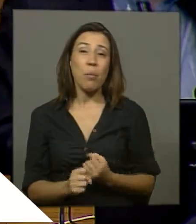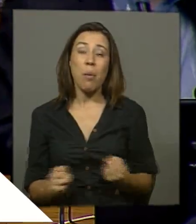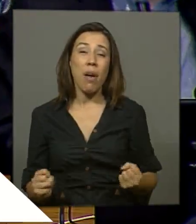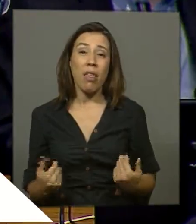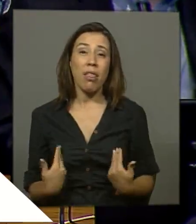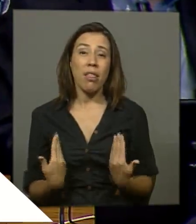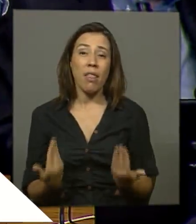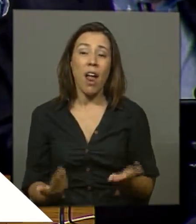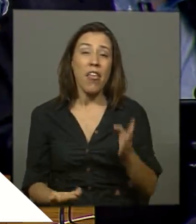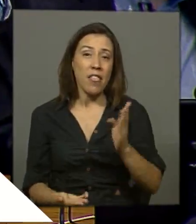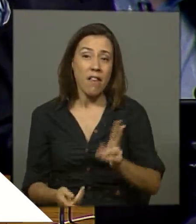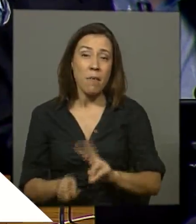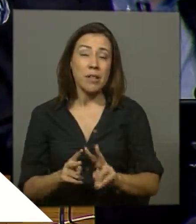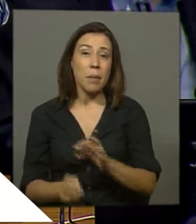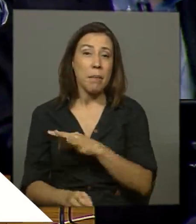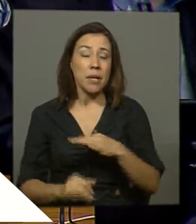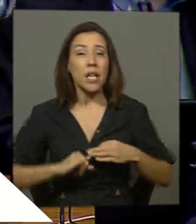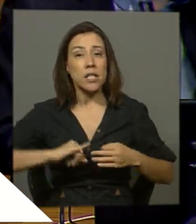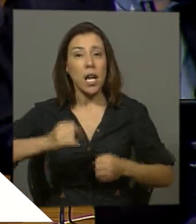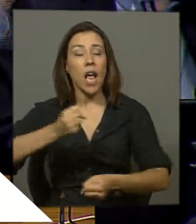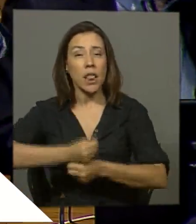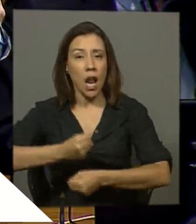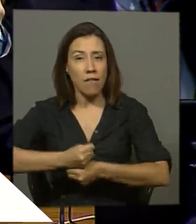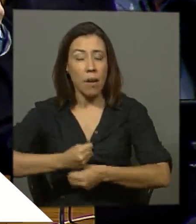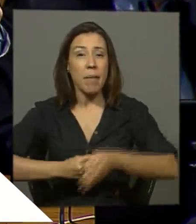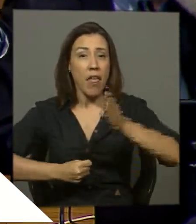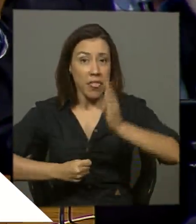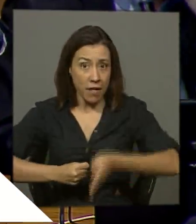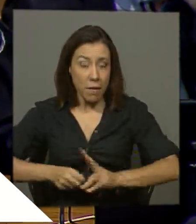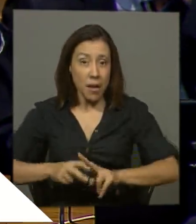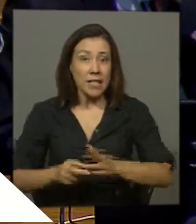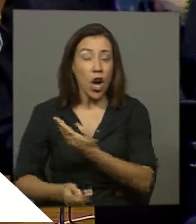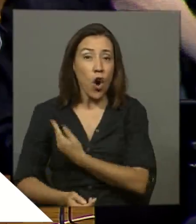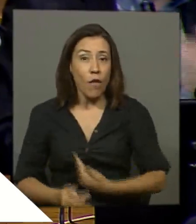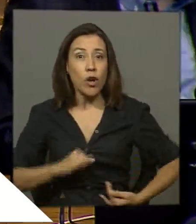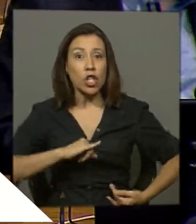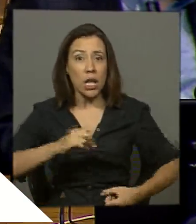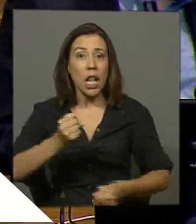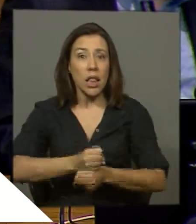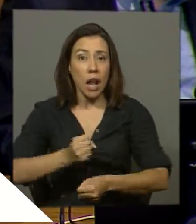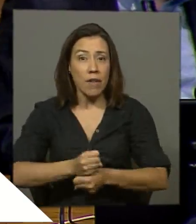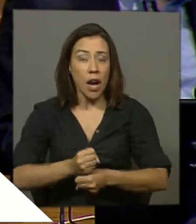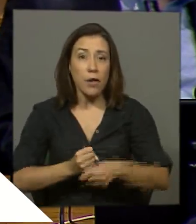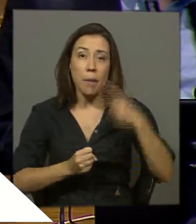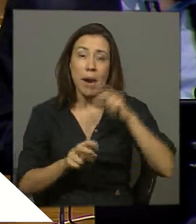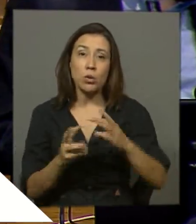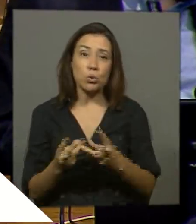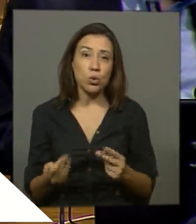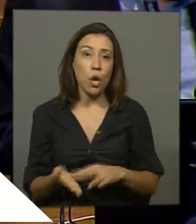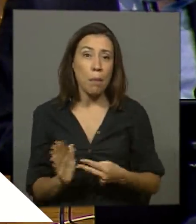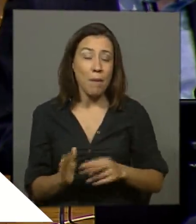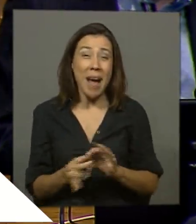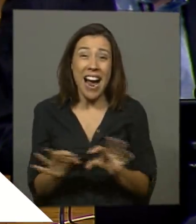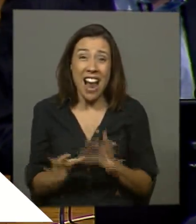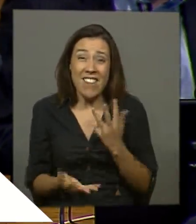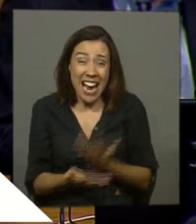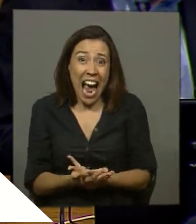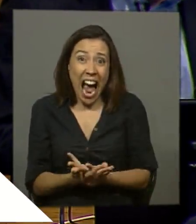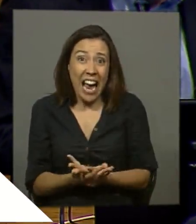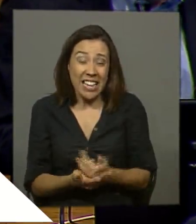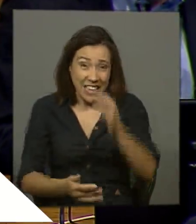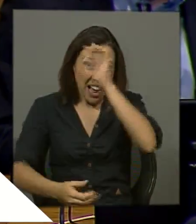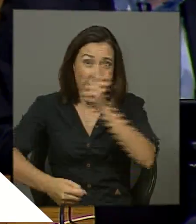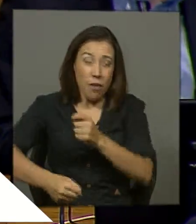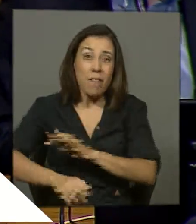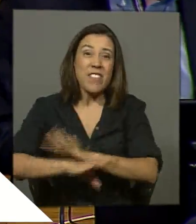llegar tenemos que hacer que el ministro siga trabajando tenemos que hacer que el gobierno siga trabajando para solucionar los problemas graves que tenemos allá para